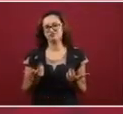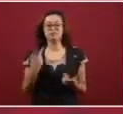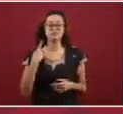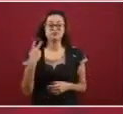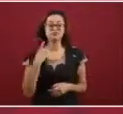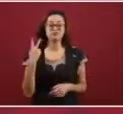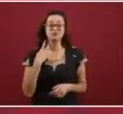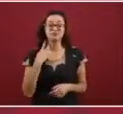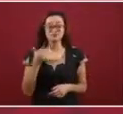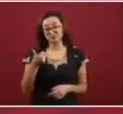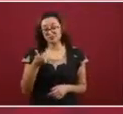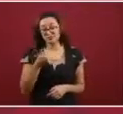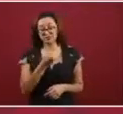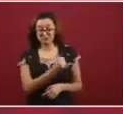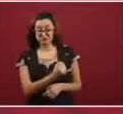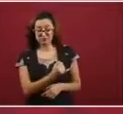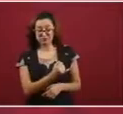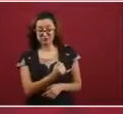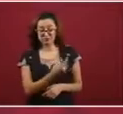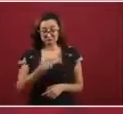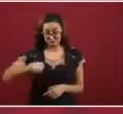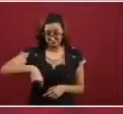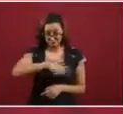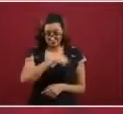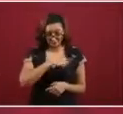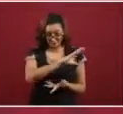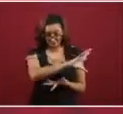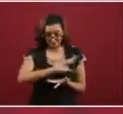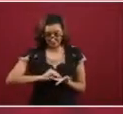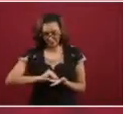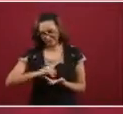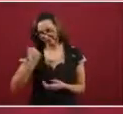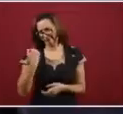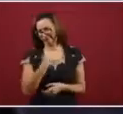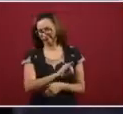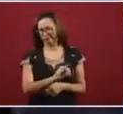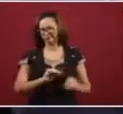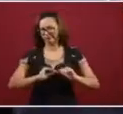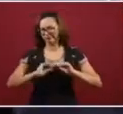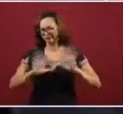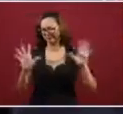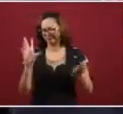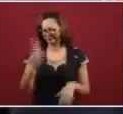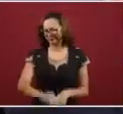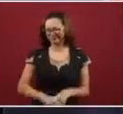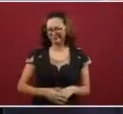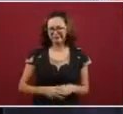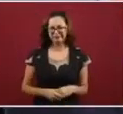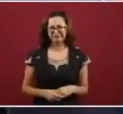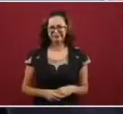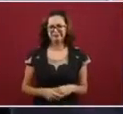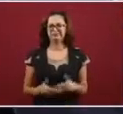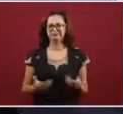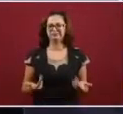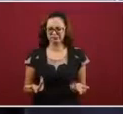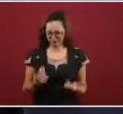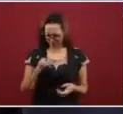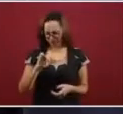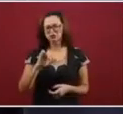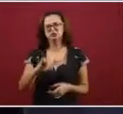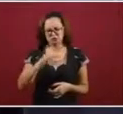que no la vamos a seguir, Eso no va a continuar. Sí nos importa la